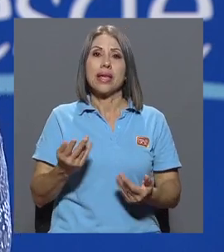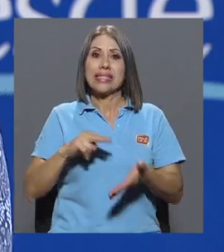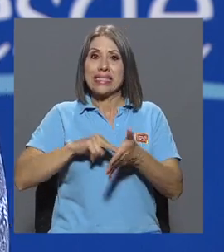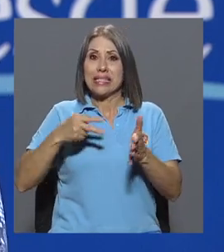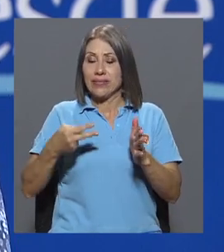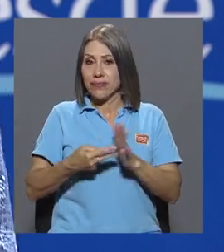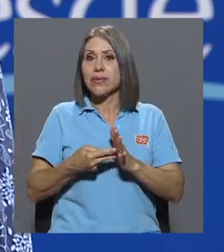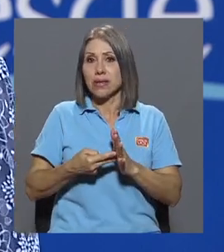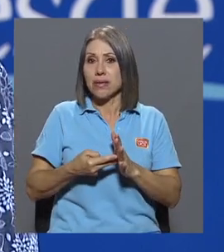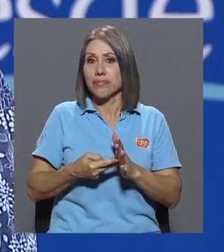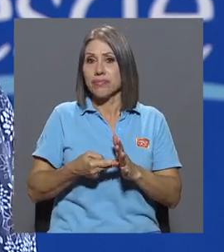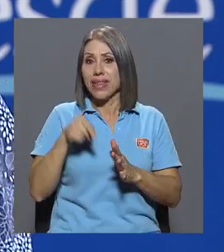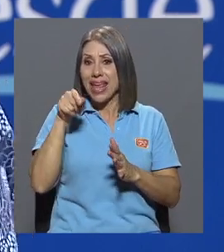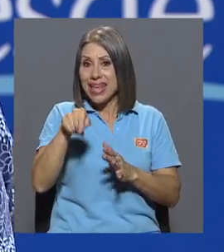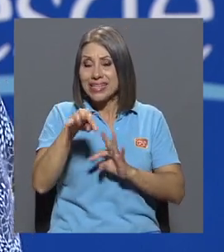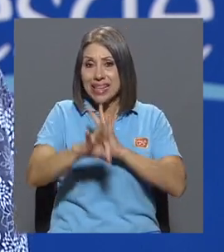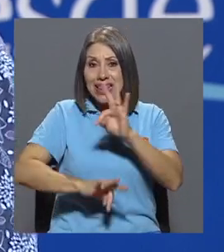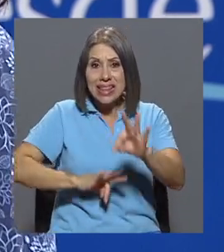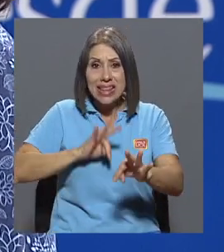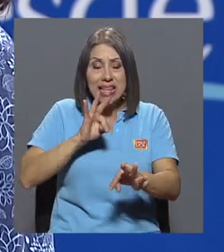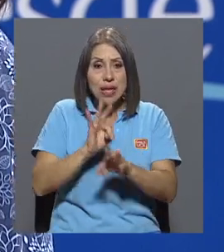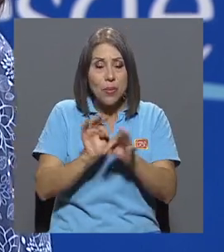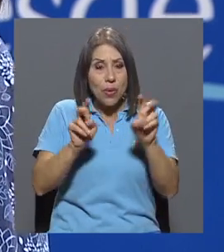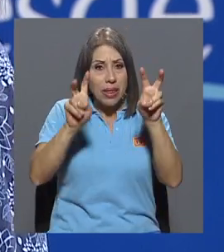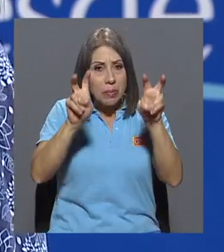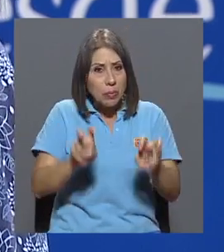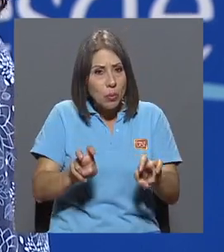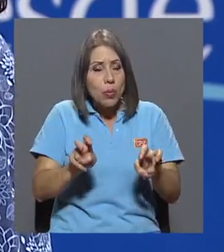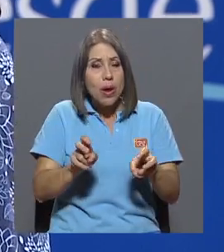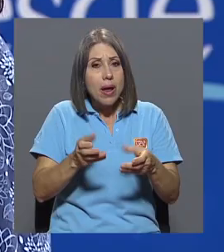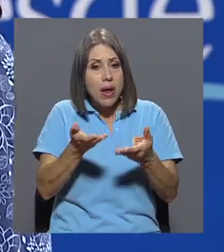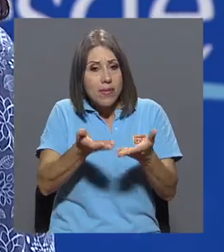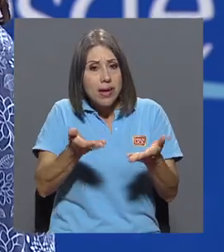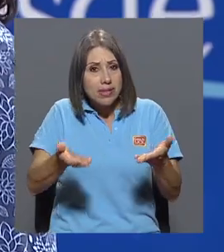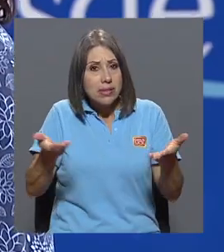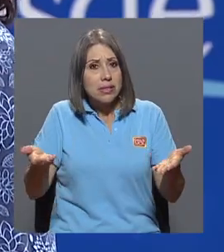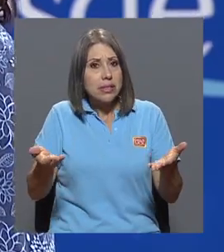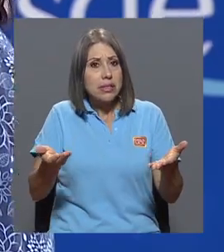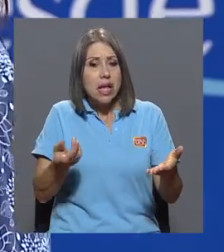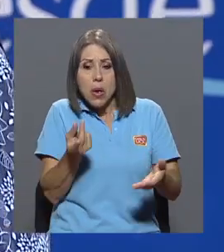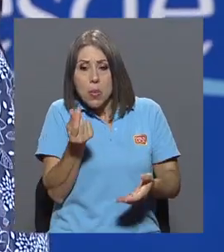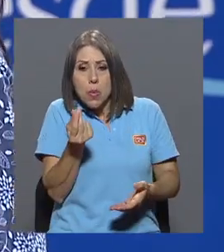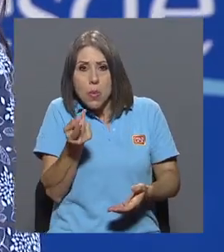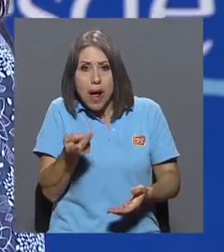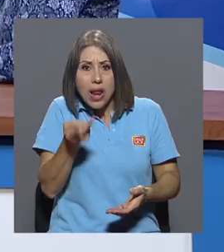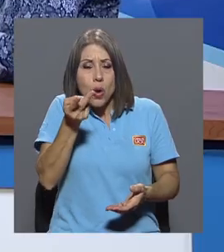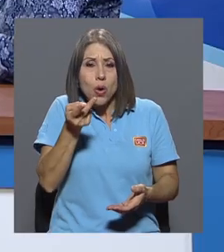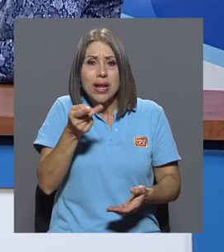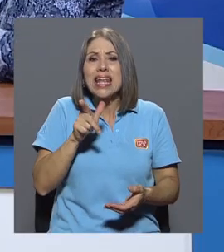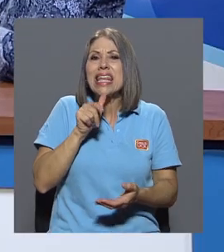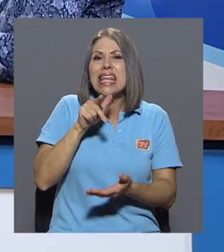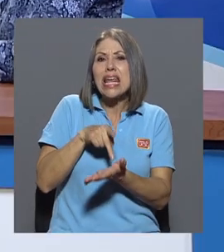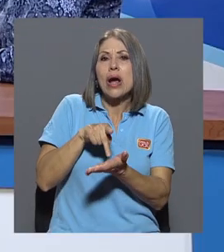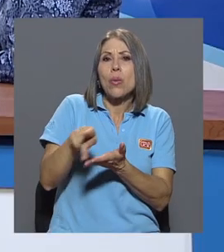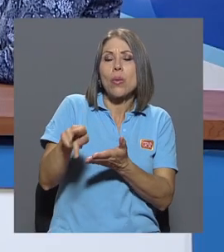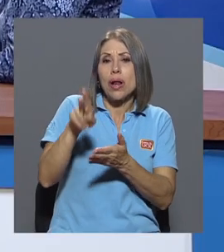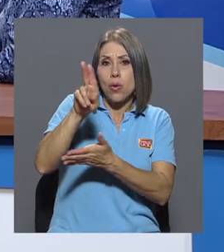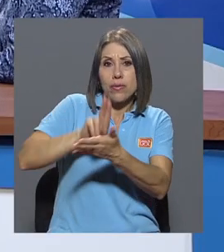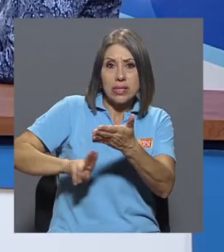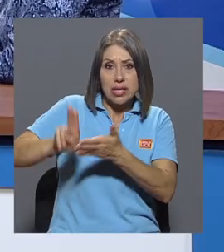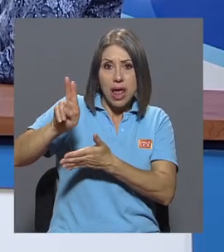cuesta este tipo de herramientas la universidad es quién lo va a costear pues con